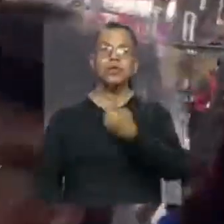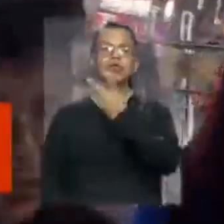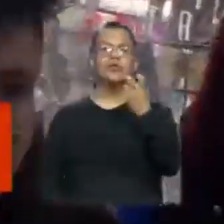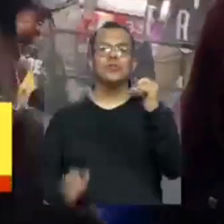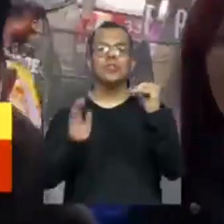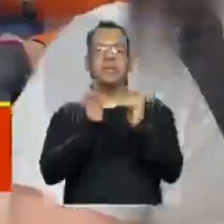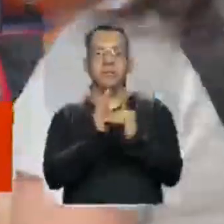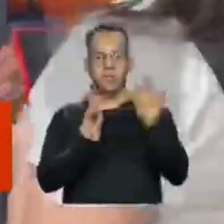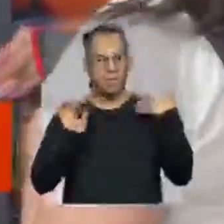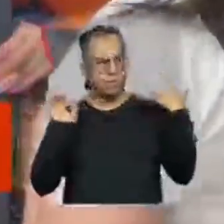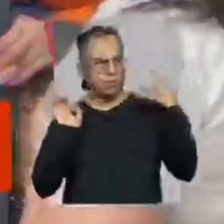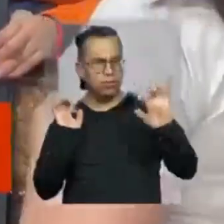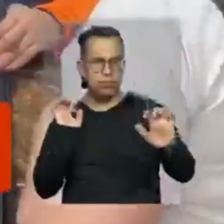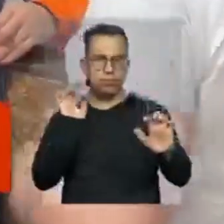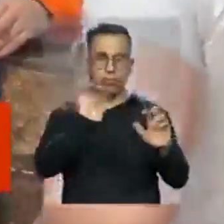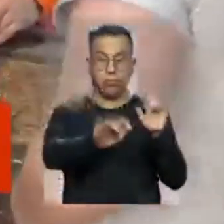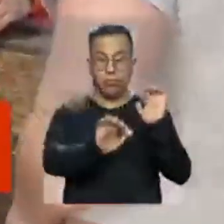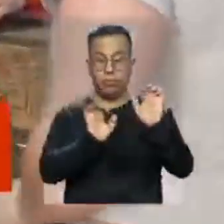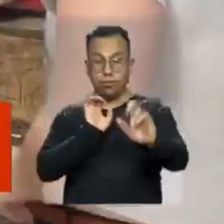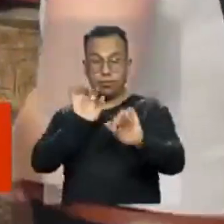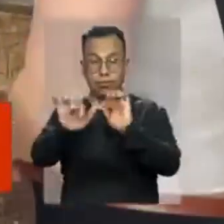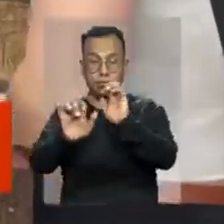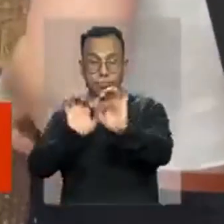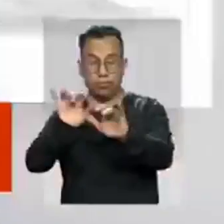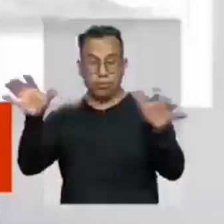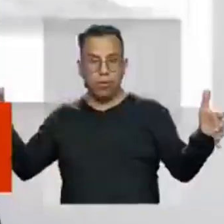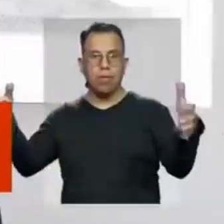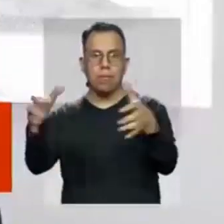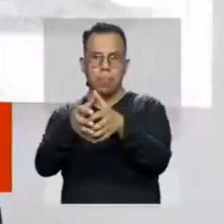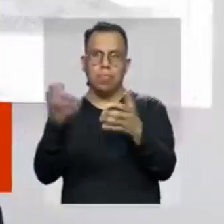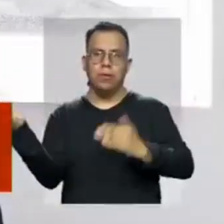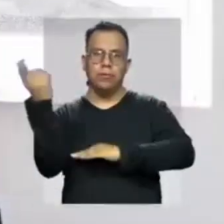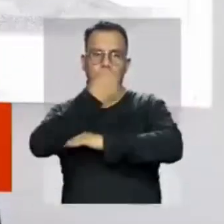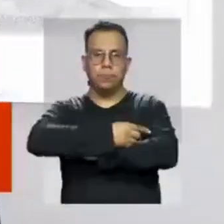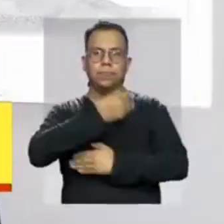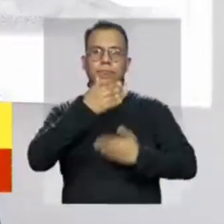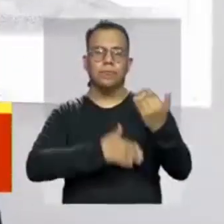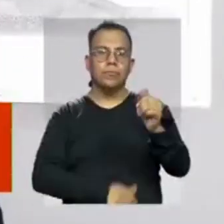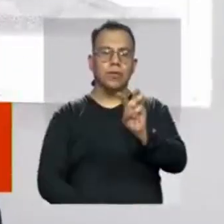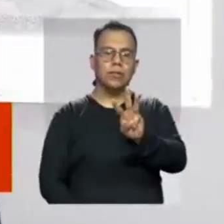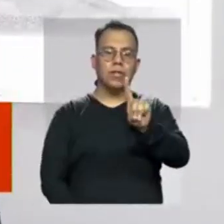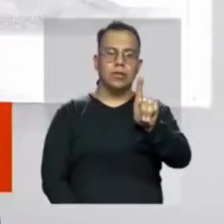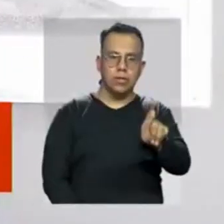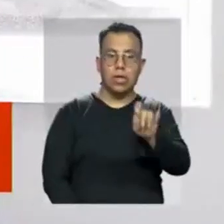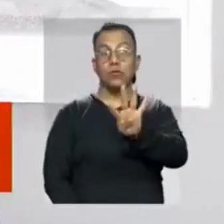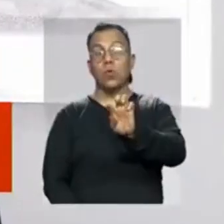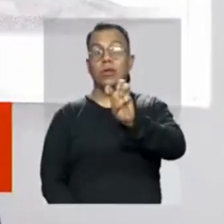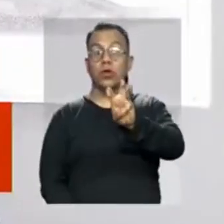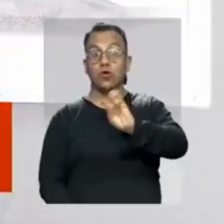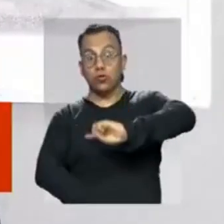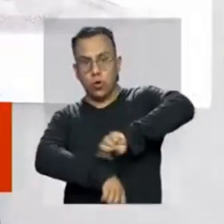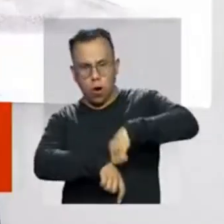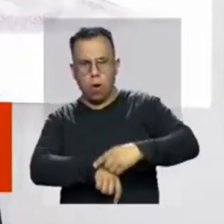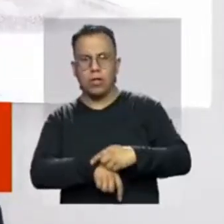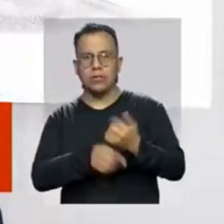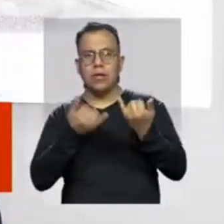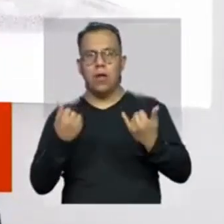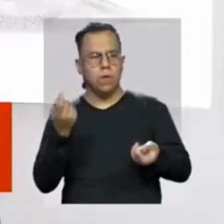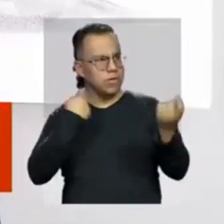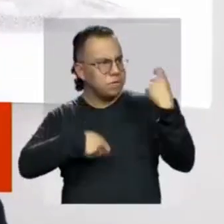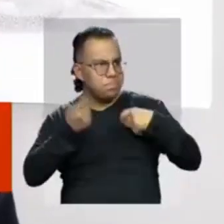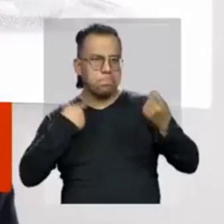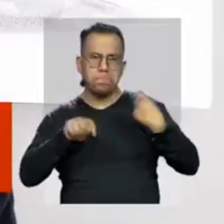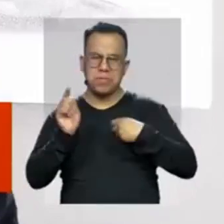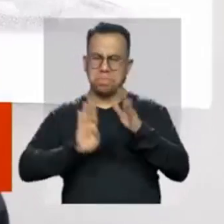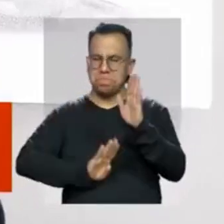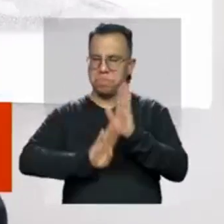mil personas llegan a diario en esta temporada San Victorino. Tenemos jornadas extendidas de 36, 48 horas y esperamos que las ventas